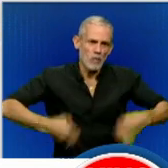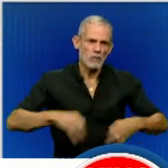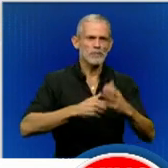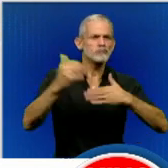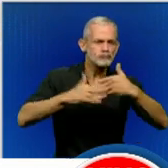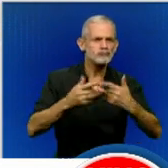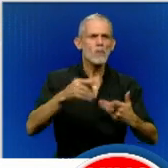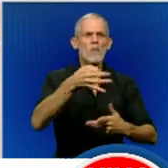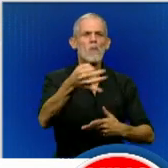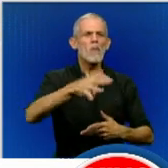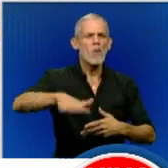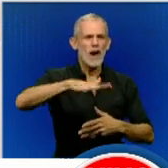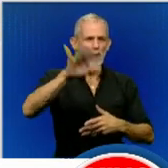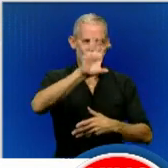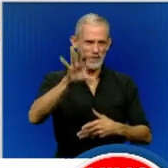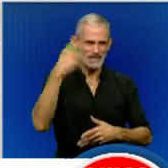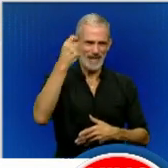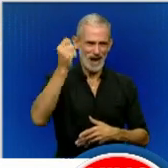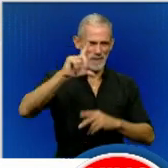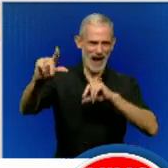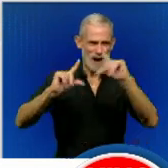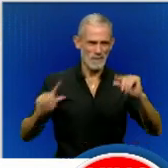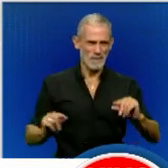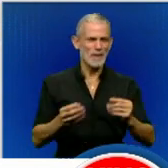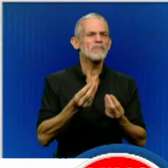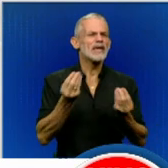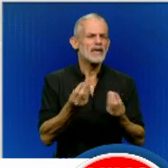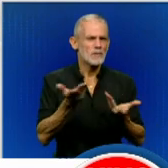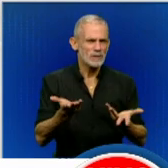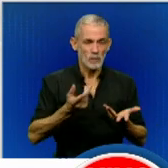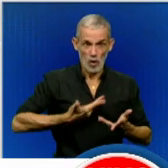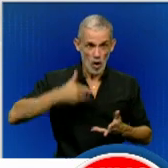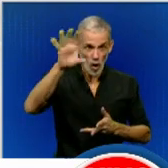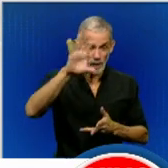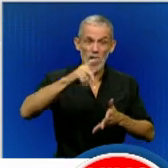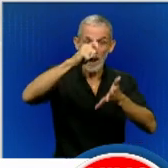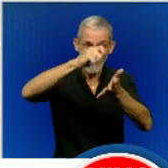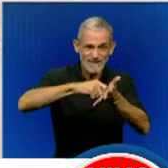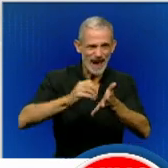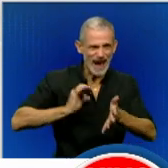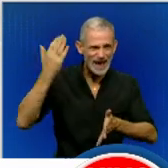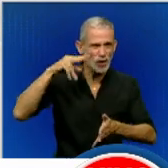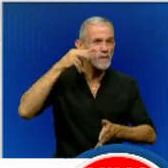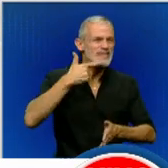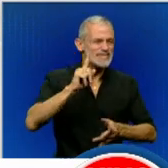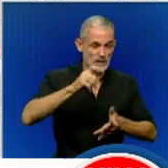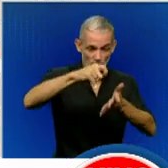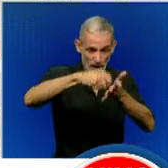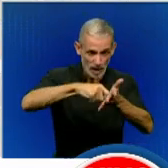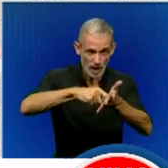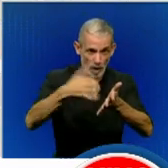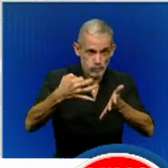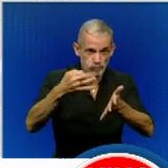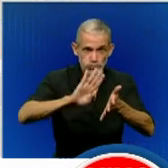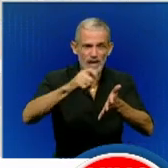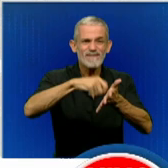para los pueblos del interior y que sucedió porque los gobernadores que firmaron el consenso muchos lecciones seguramente